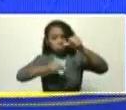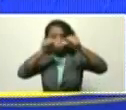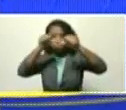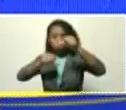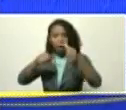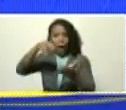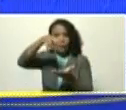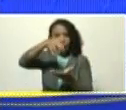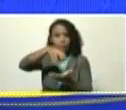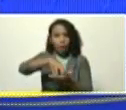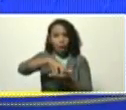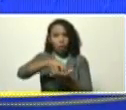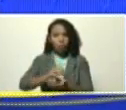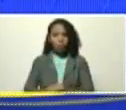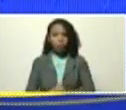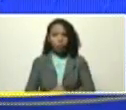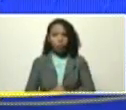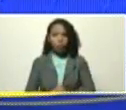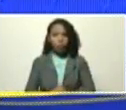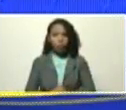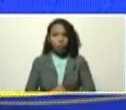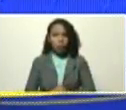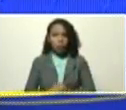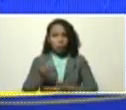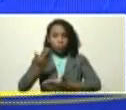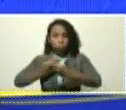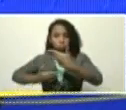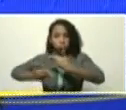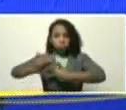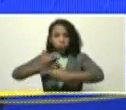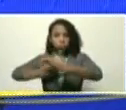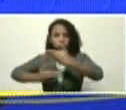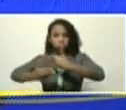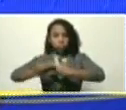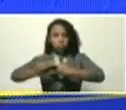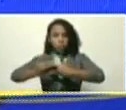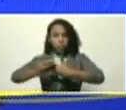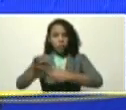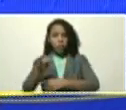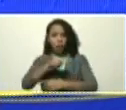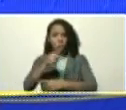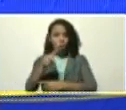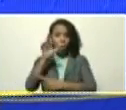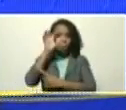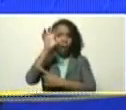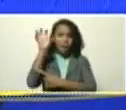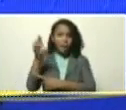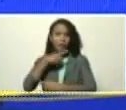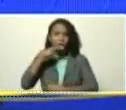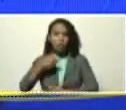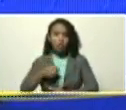estado de la cooperación bilateral Rusia-Venezuela.